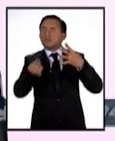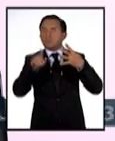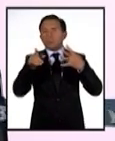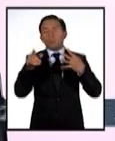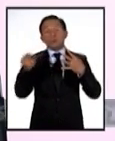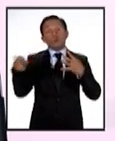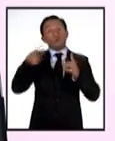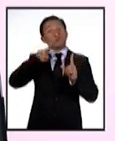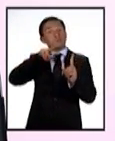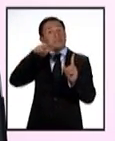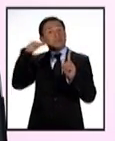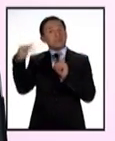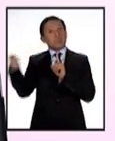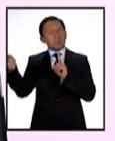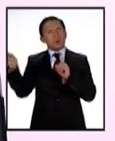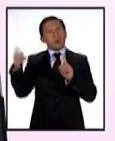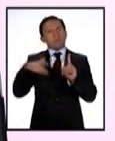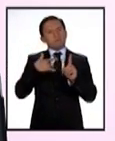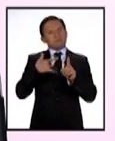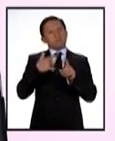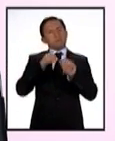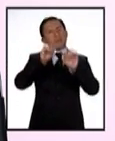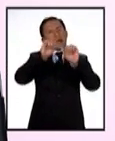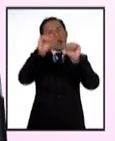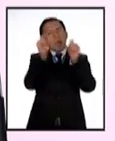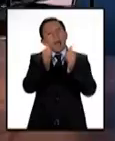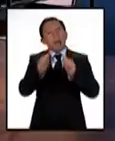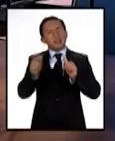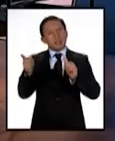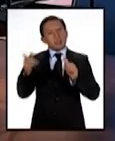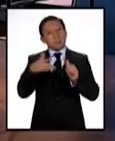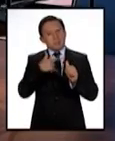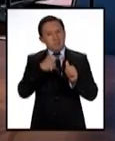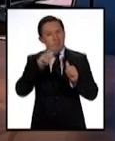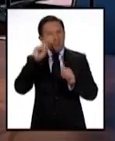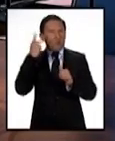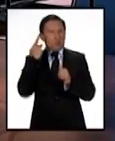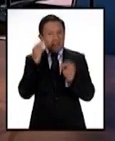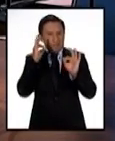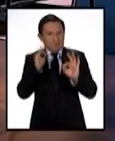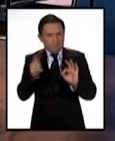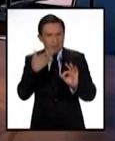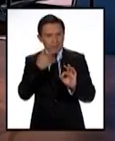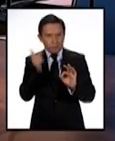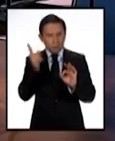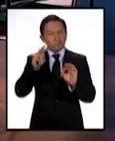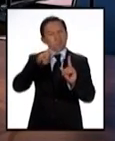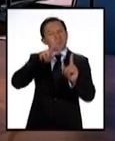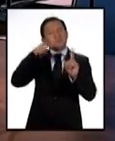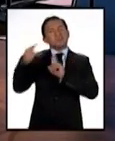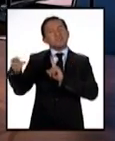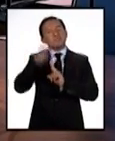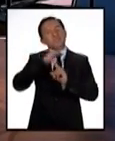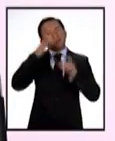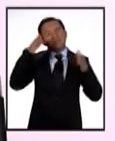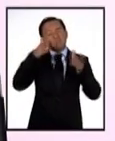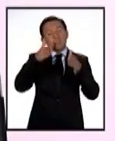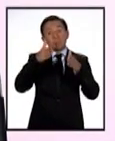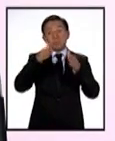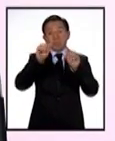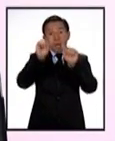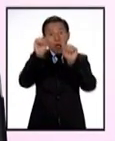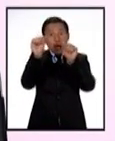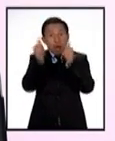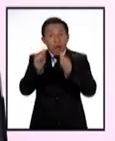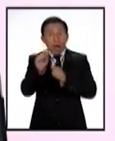artística, no siempre políticamente correcta, encaramos estos problemas. El arte genera una reflexión profunda sobre